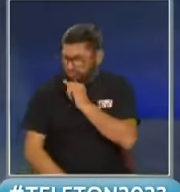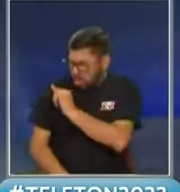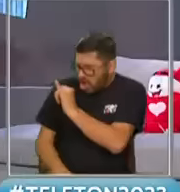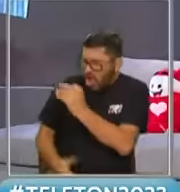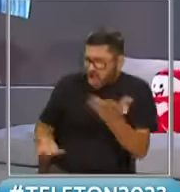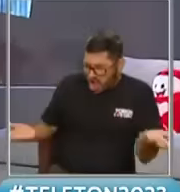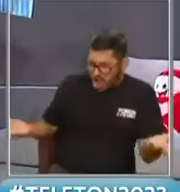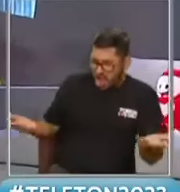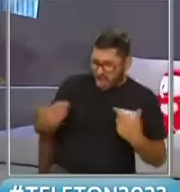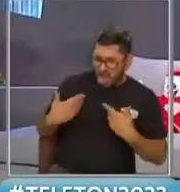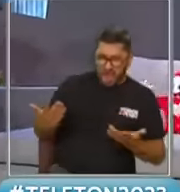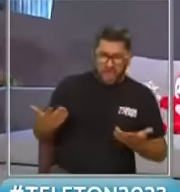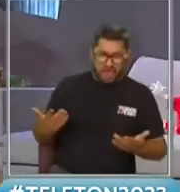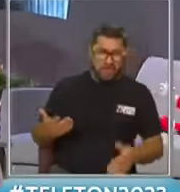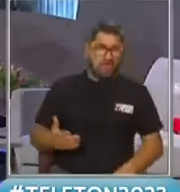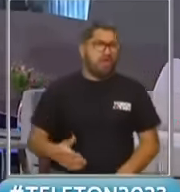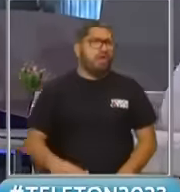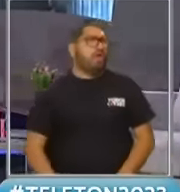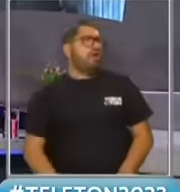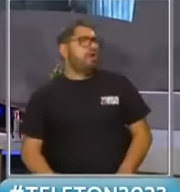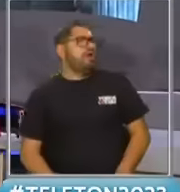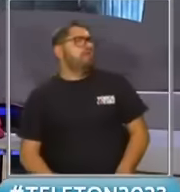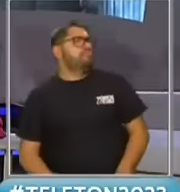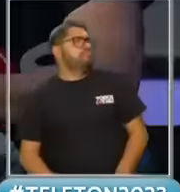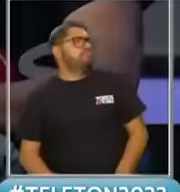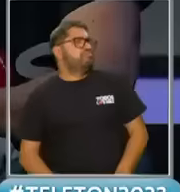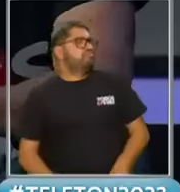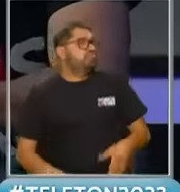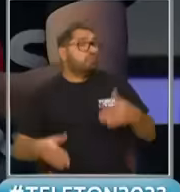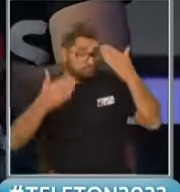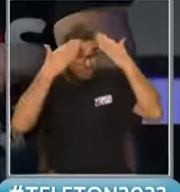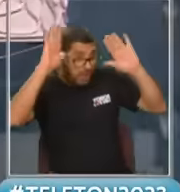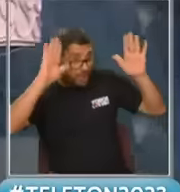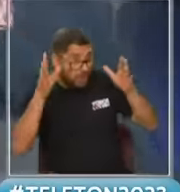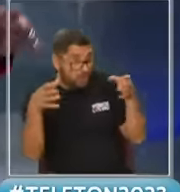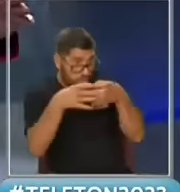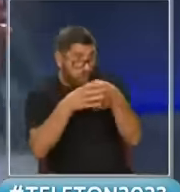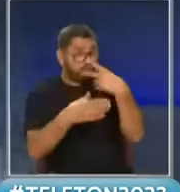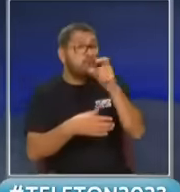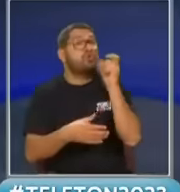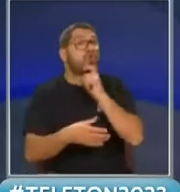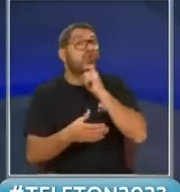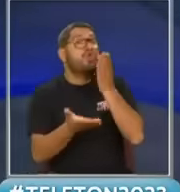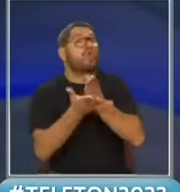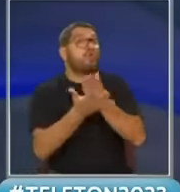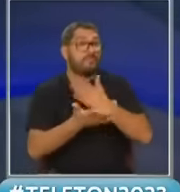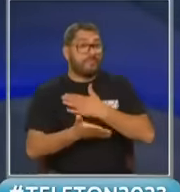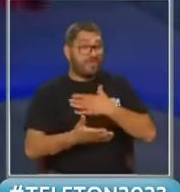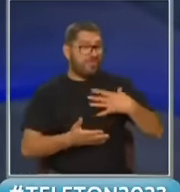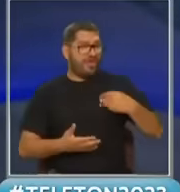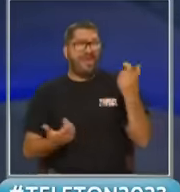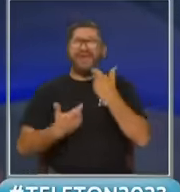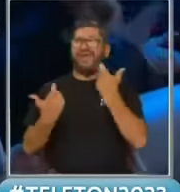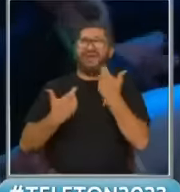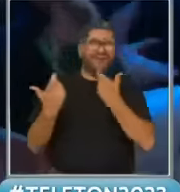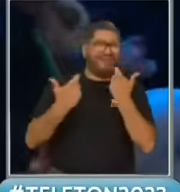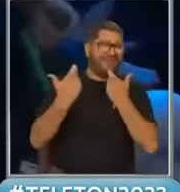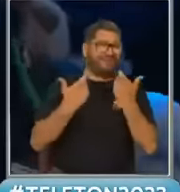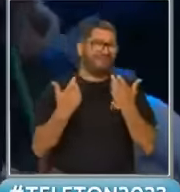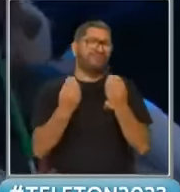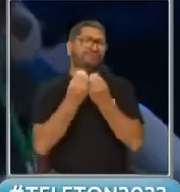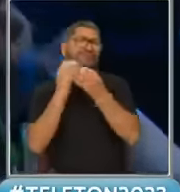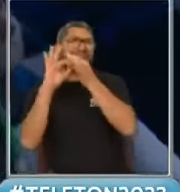Le voy a mandar un saludo a la Alianza Roja del Colegio de Amigos. ¡Ya! ¡Buenos días! ¡Muchas gracias! Y... ¡paparam, paparam,